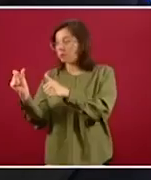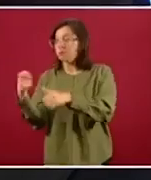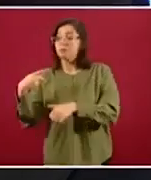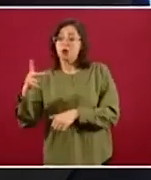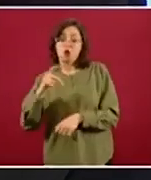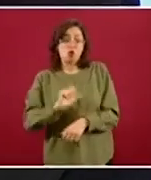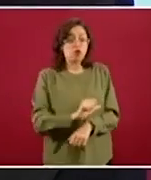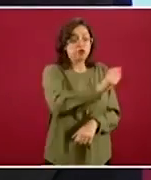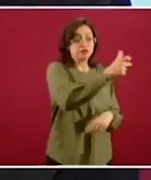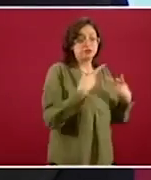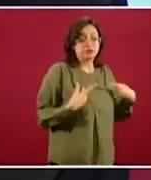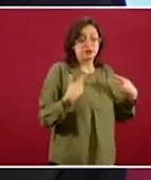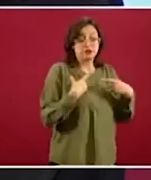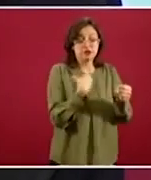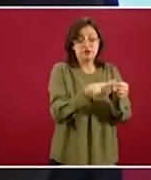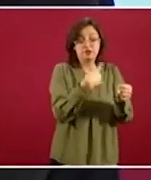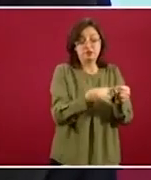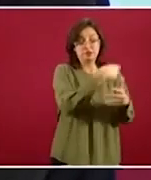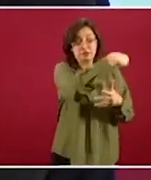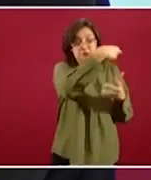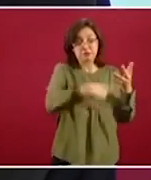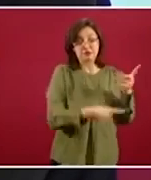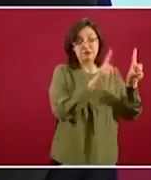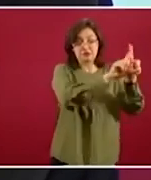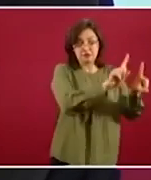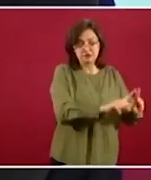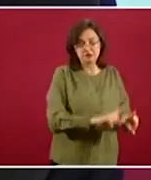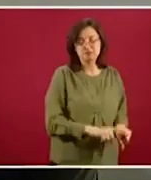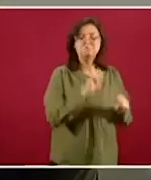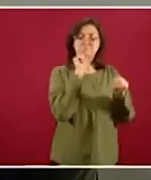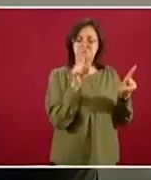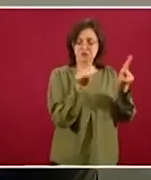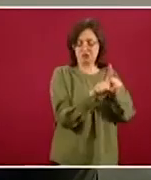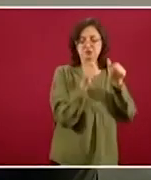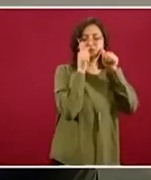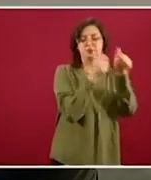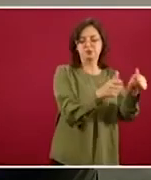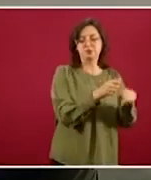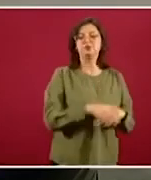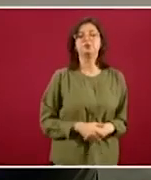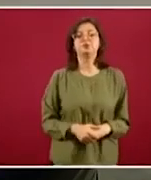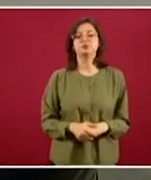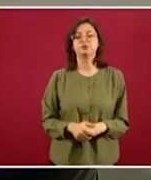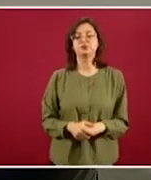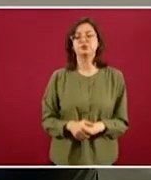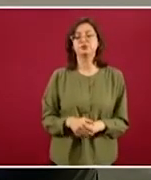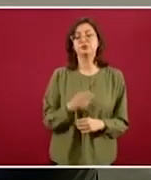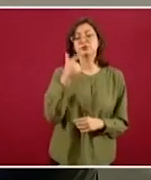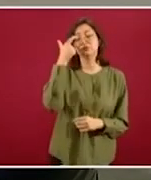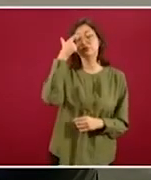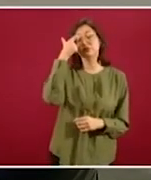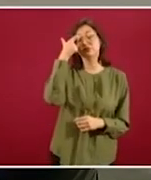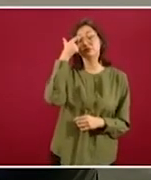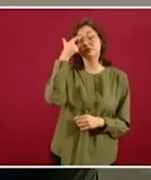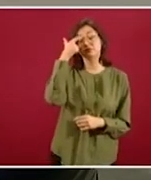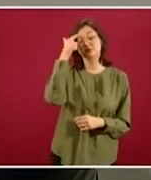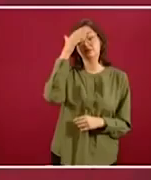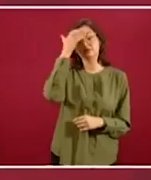los pacientes que tengan otras enfermedades, desde luego. Y proyectar cuando se está a